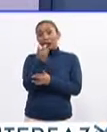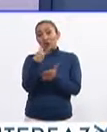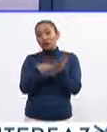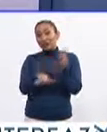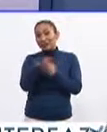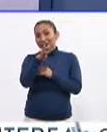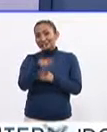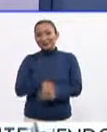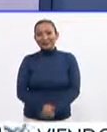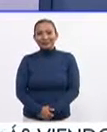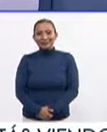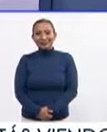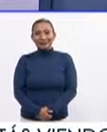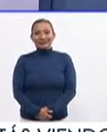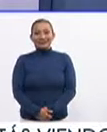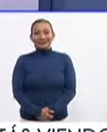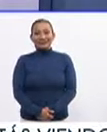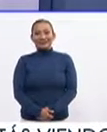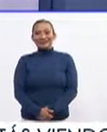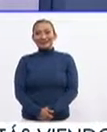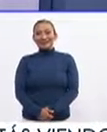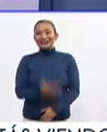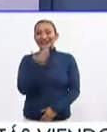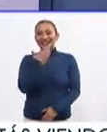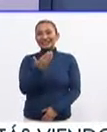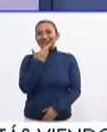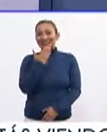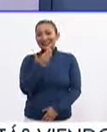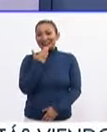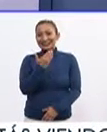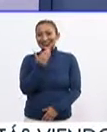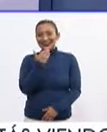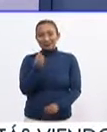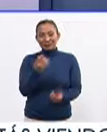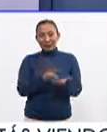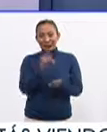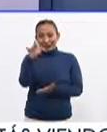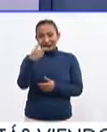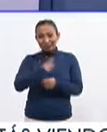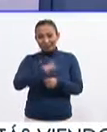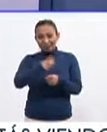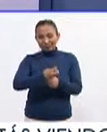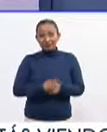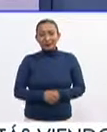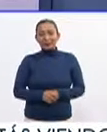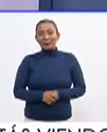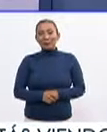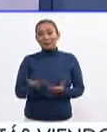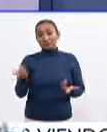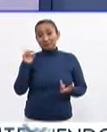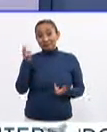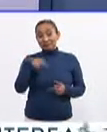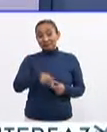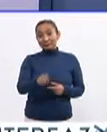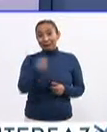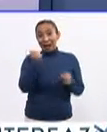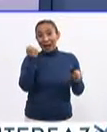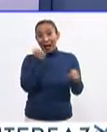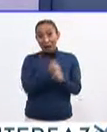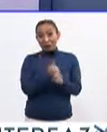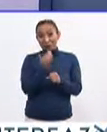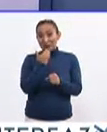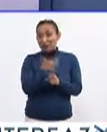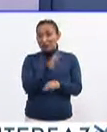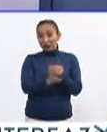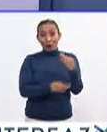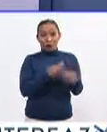del 2019? Muy bien, muchas gracias por la invitación y esperemos que este año nos